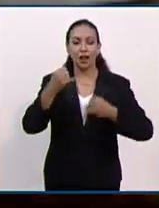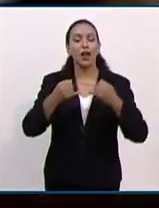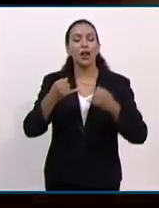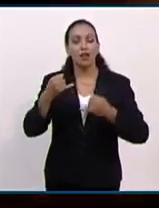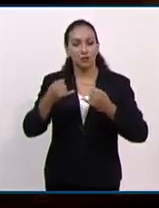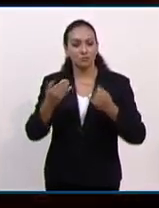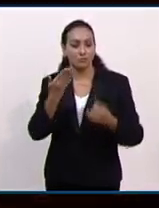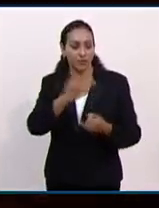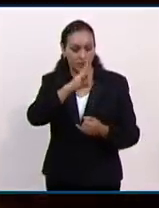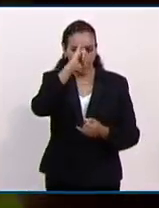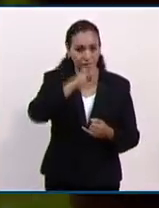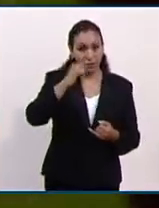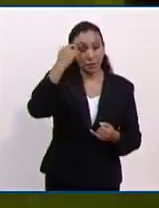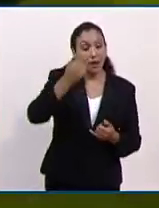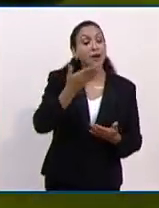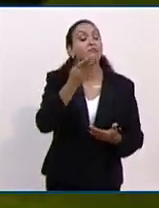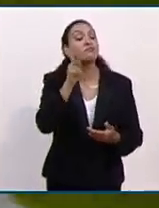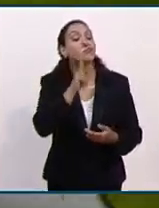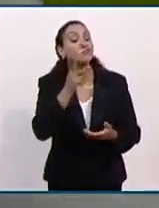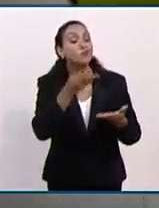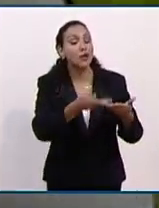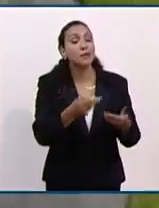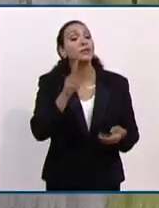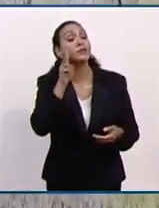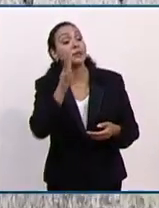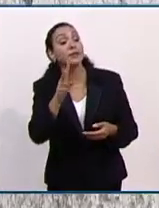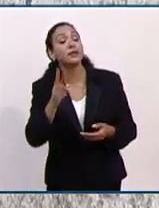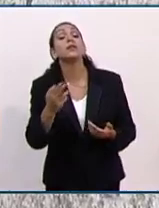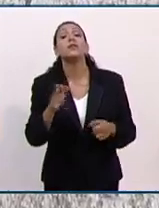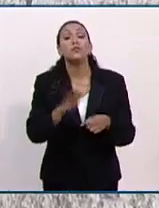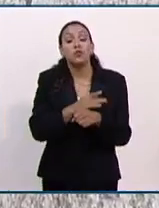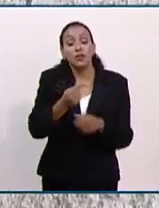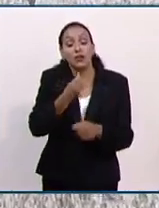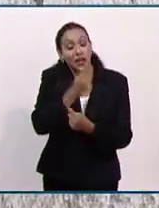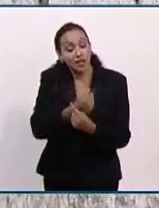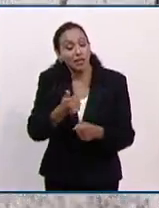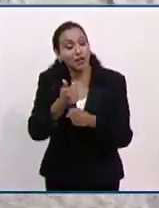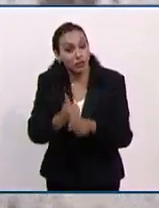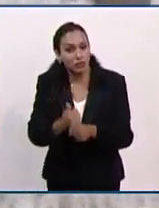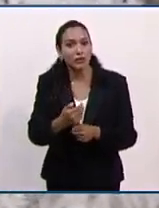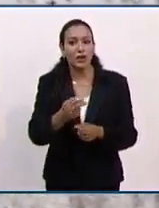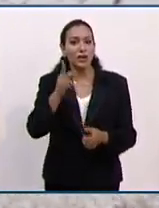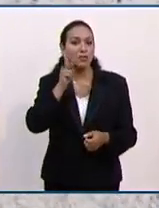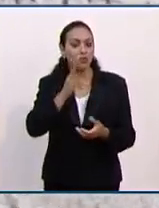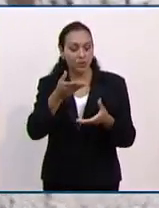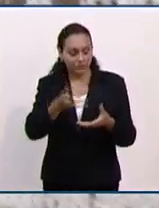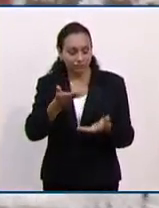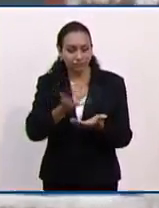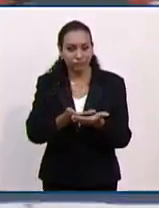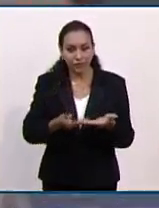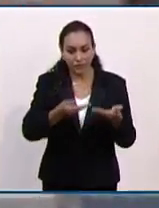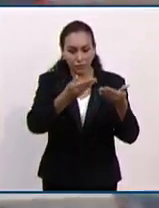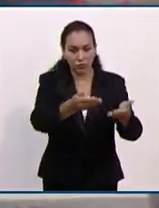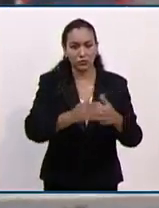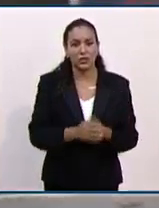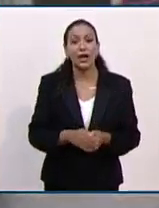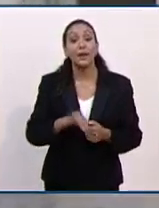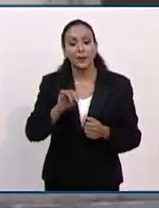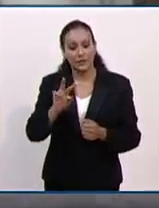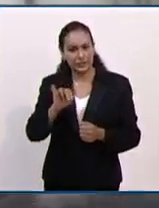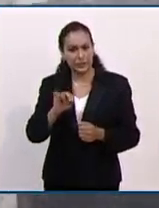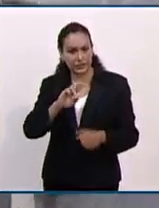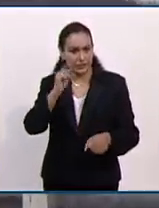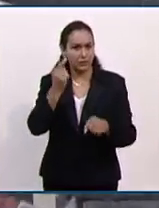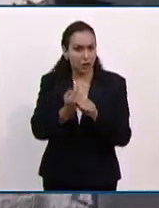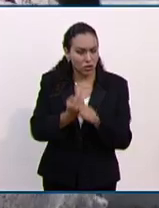para buscar la verdad, dar acompañamiento a las víctimas de un posible abuso sexual. Reconocer la participación de la infancia